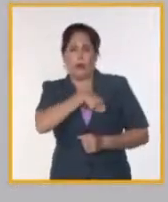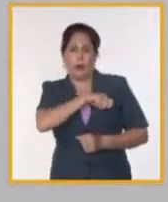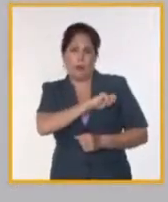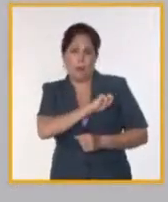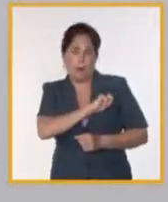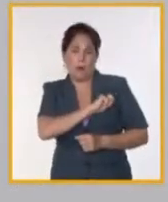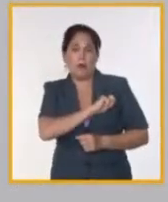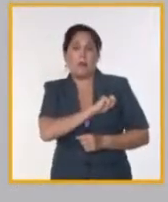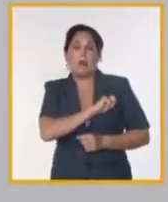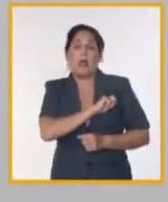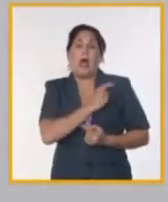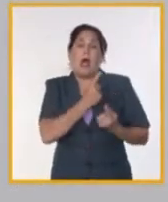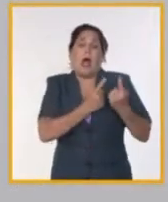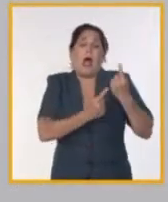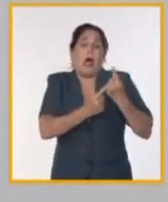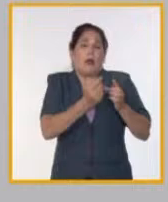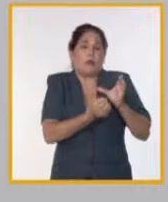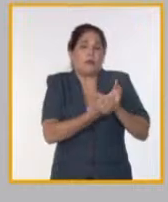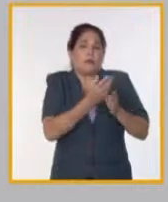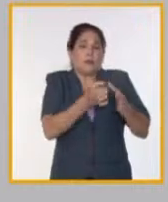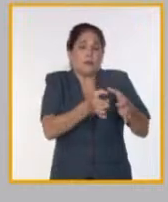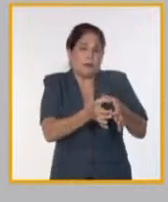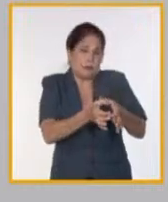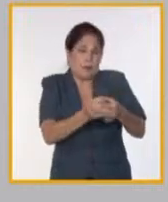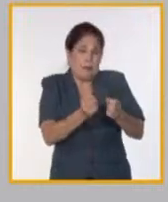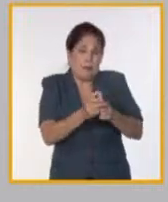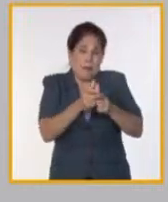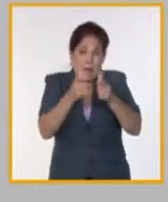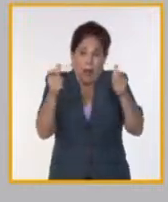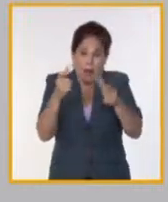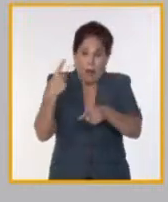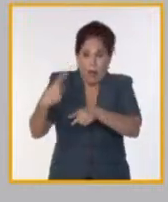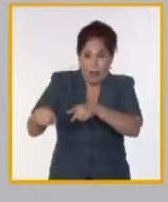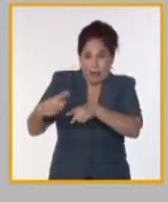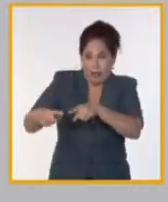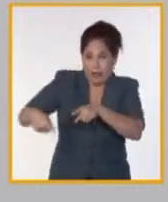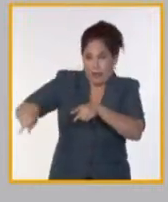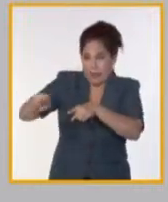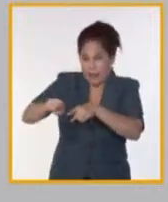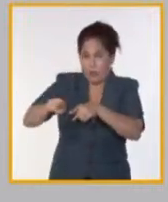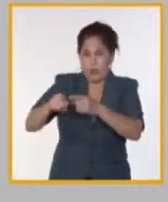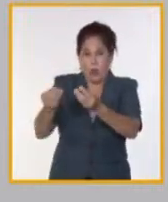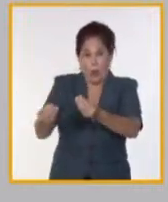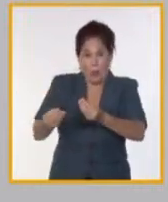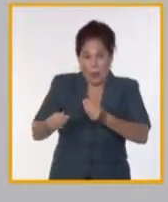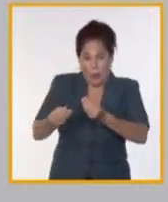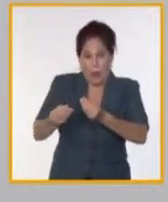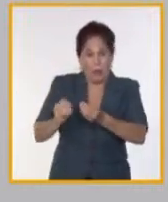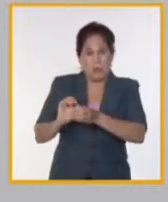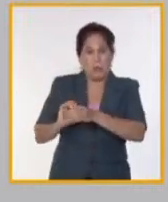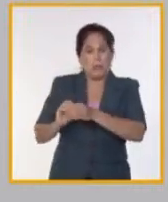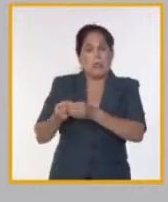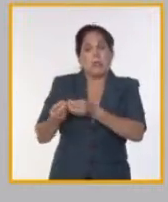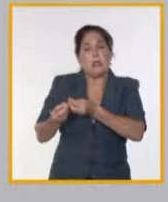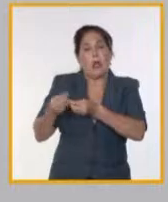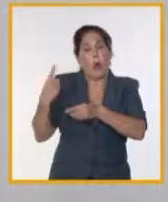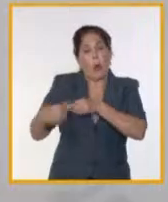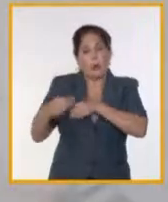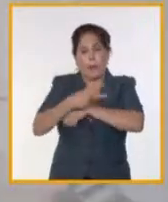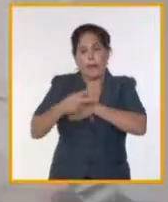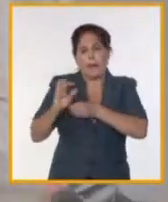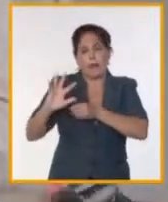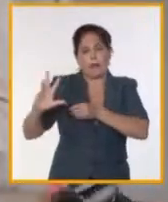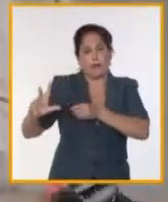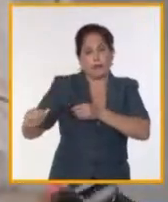pequeños capitales cubanos, y la mayoría de los recursos financieros que generaba esa minería se escapaban del país prácticamente sin